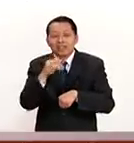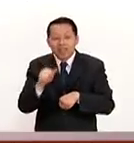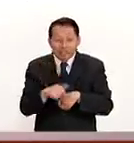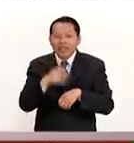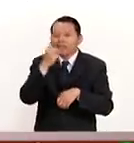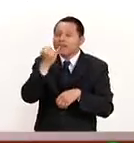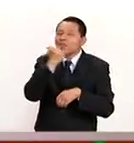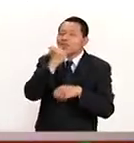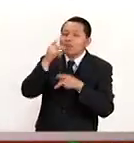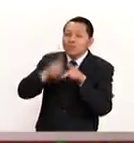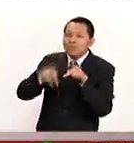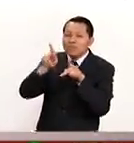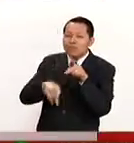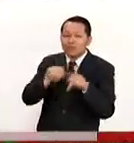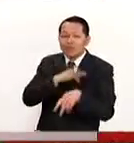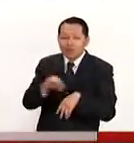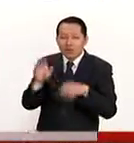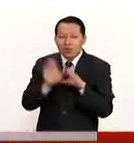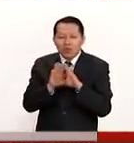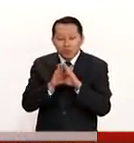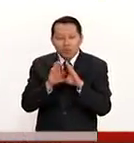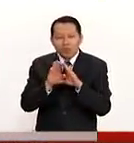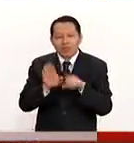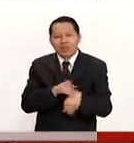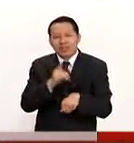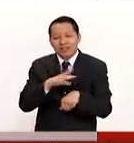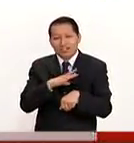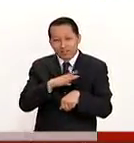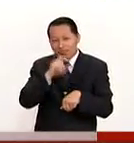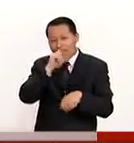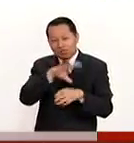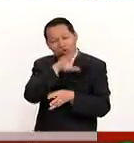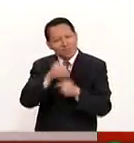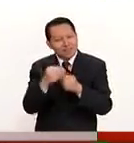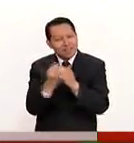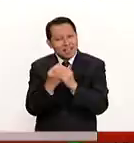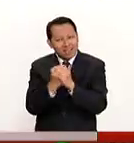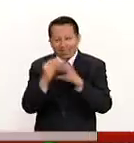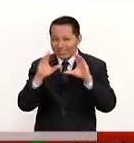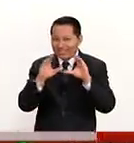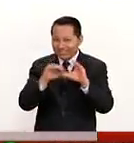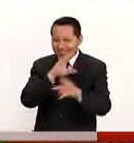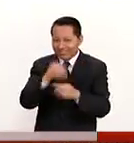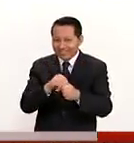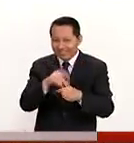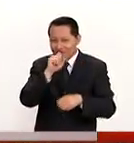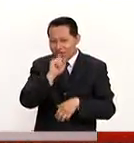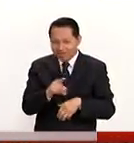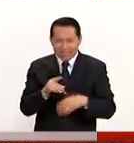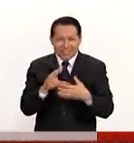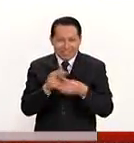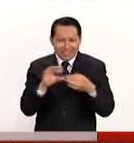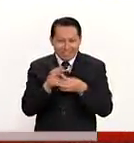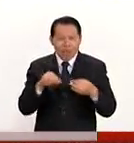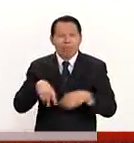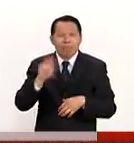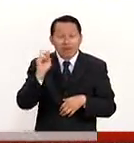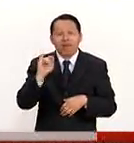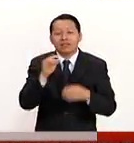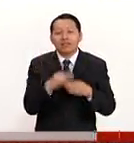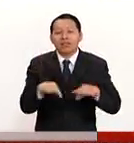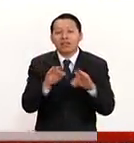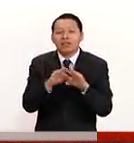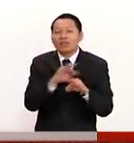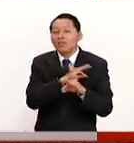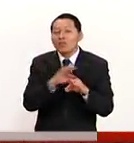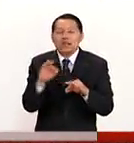interrumpir. Andrea, te tengo que interrumpir porque si no nos vamos a tener una clase larga de estas, explicaciones. Pero sí es importante que